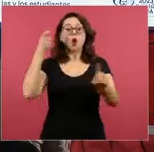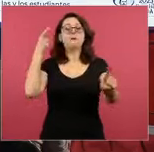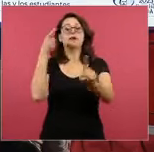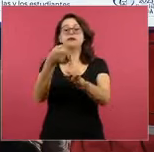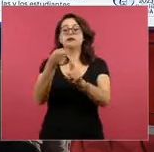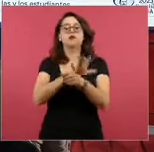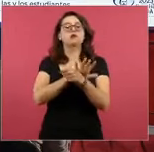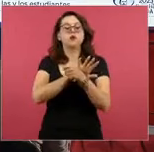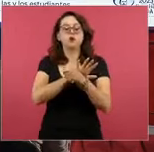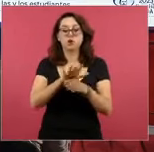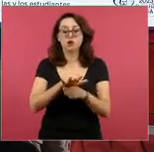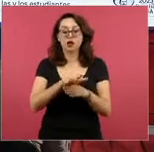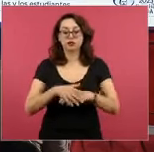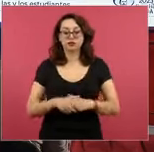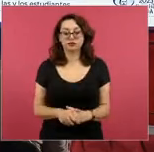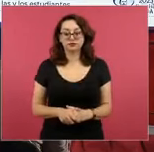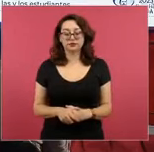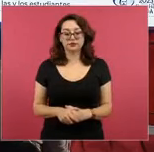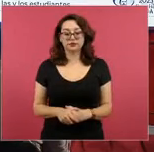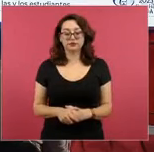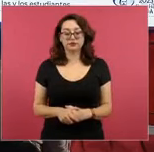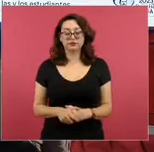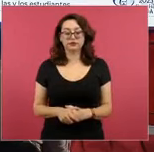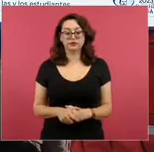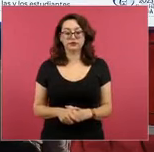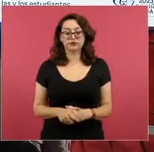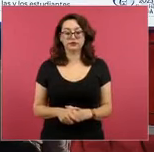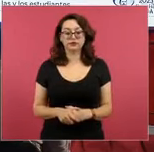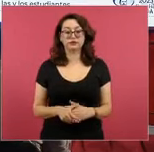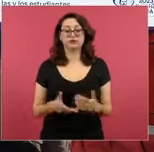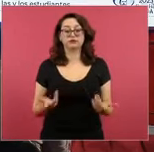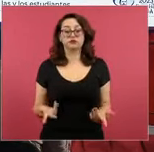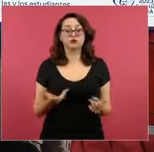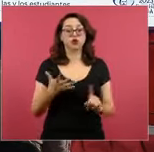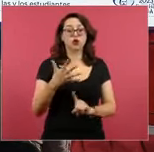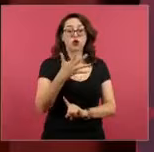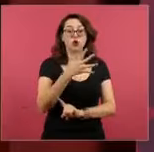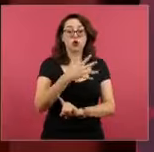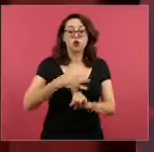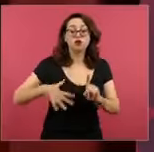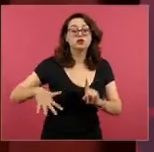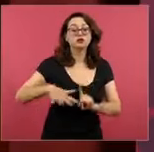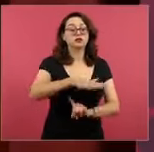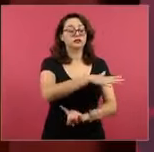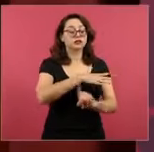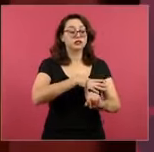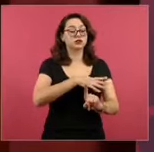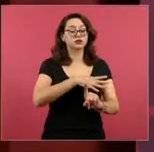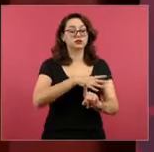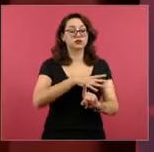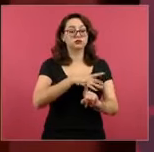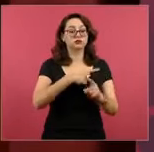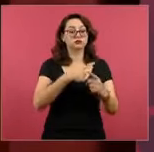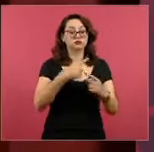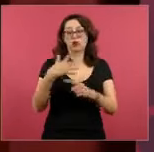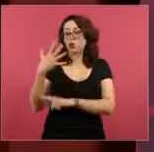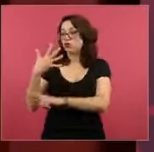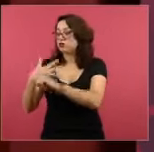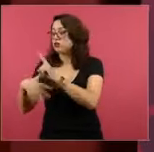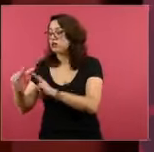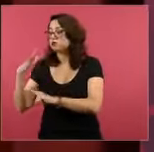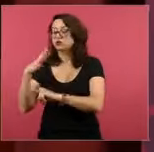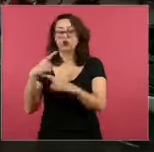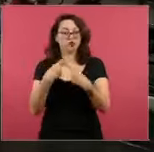es crear condiciones y condiciones diferentes para el aprendizaje de los niños y las niñas de este